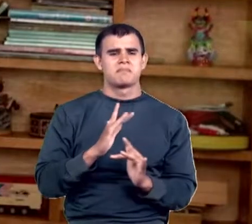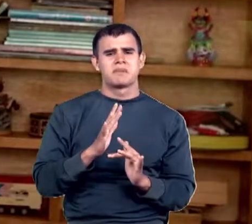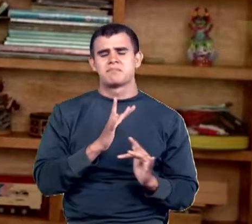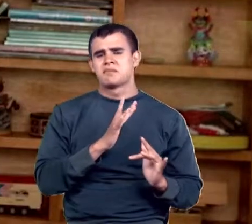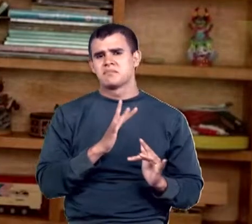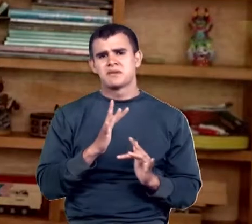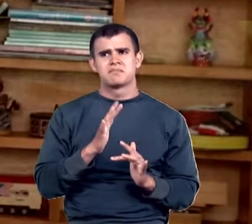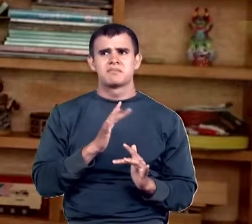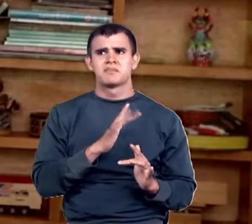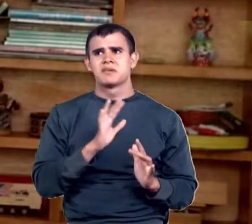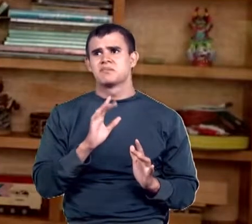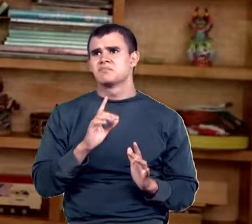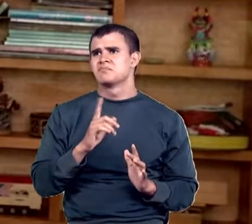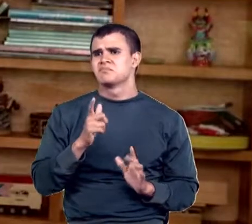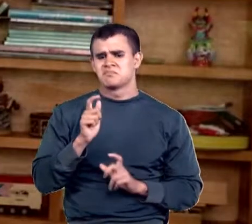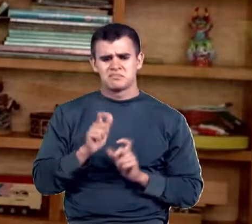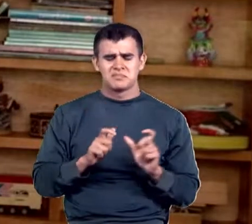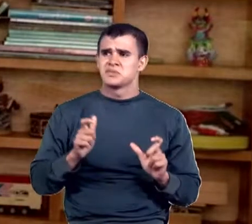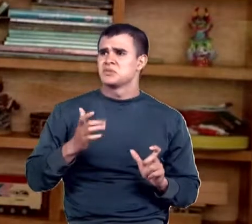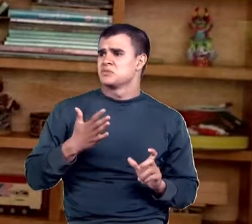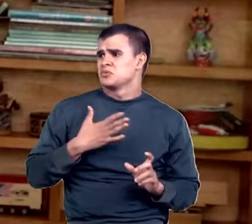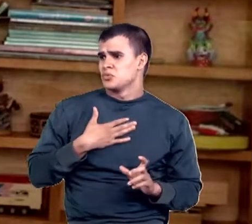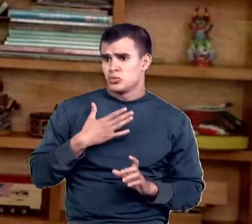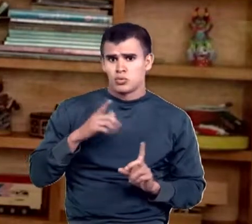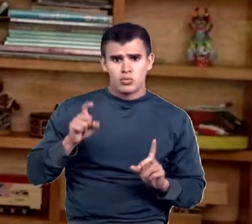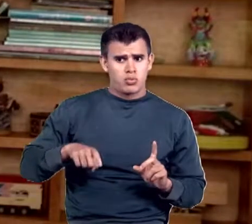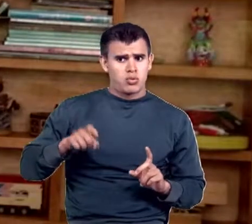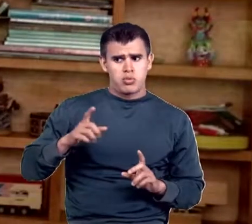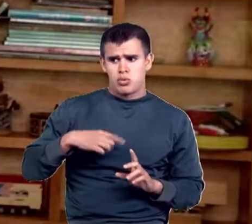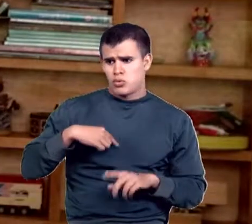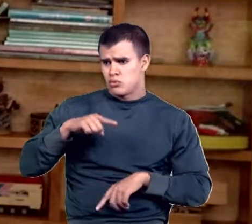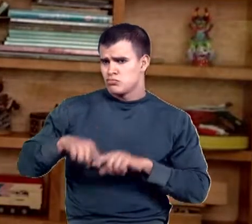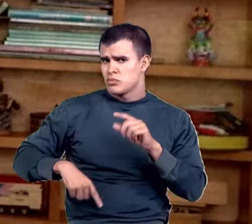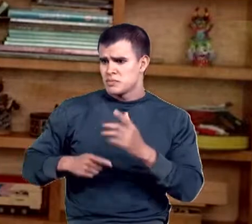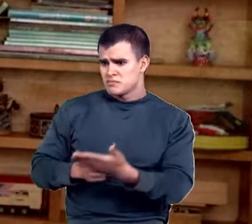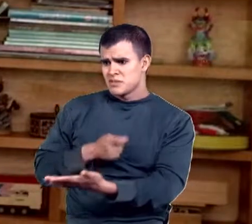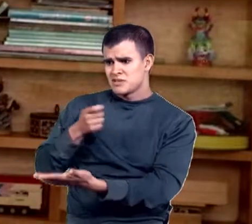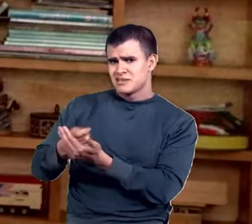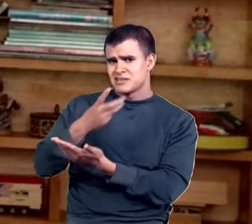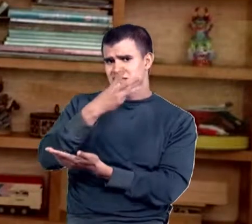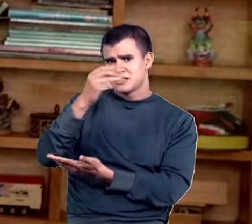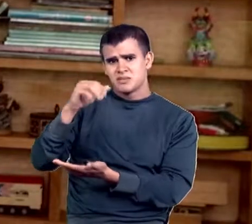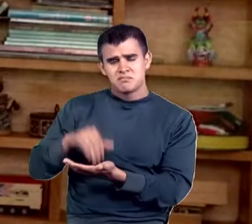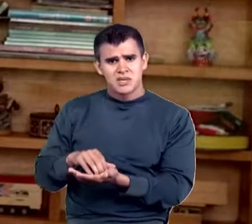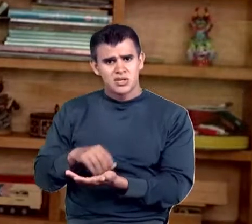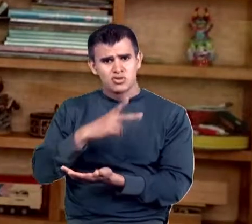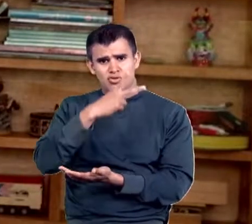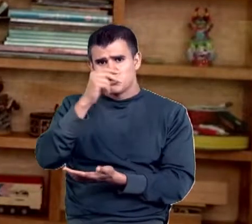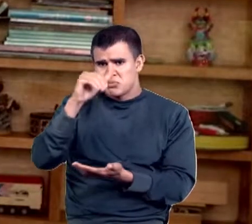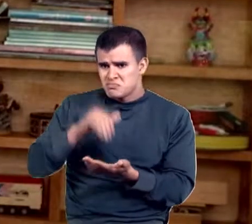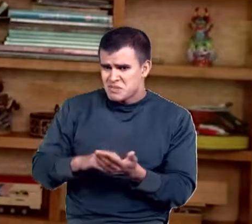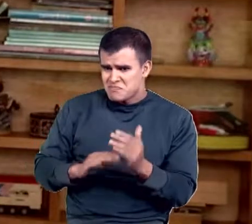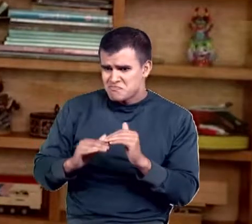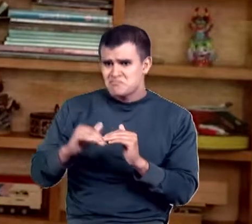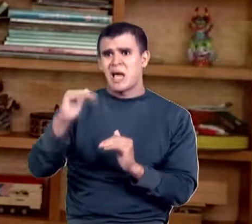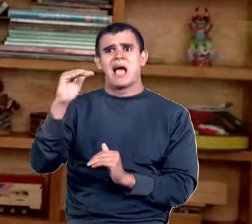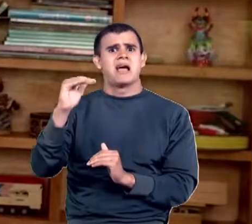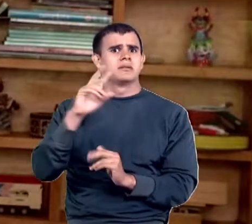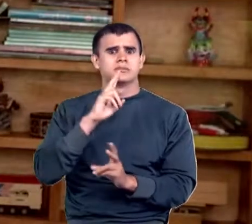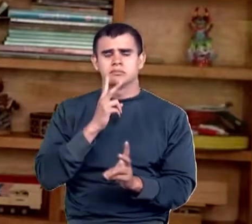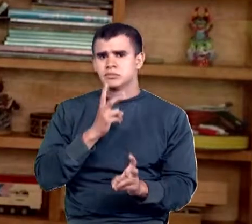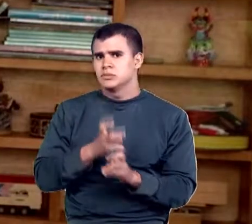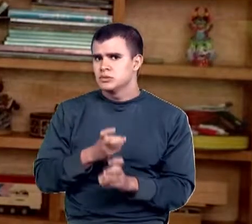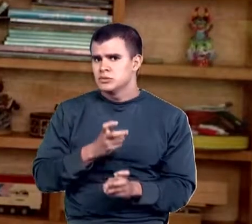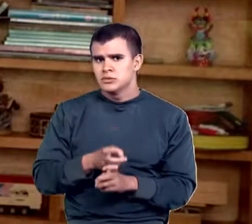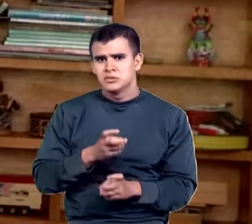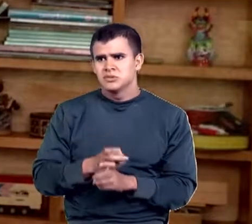Chocó, casualmente por eso, porque la gente dice, pero yo no puedo pagar más de 300 mil pesos por una chirimía, yo no puedo pagar más de 200 mil,